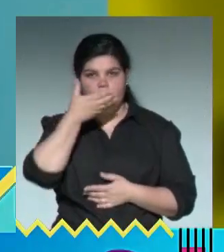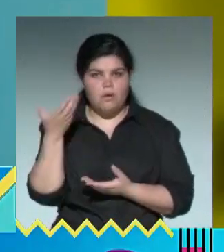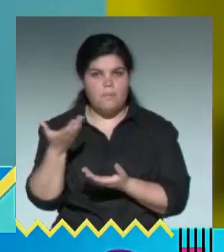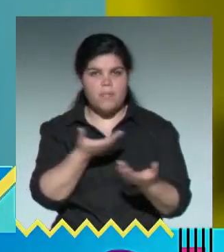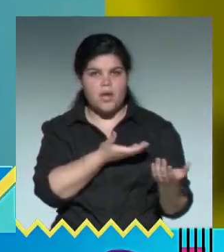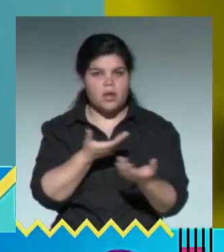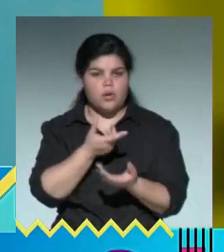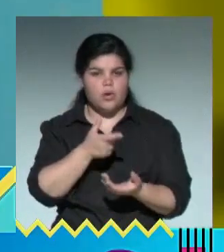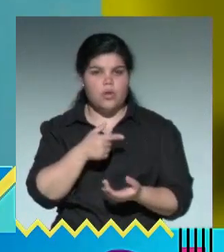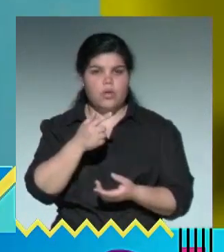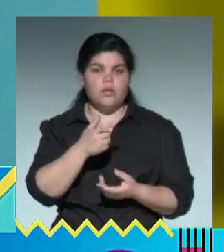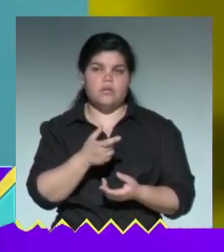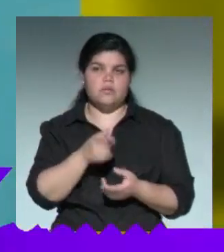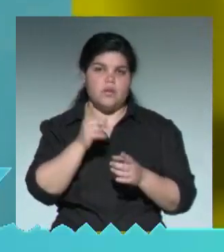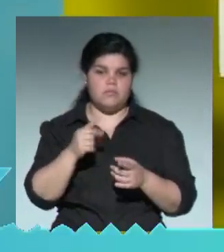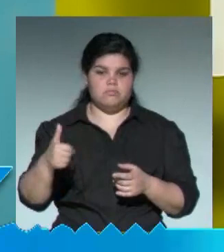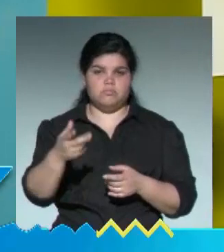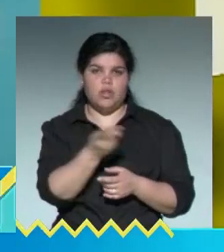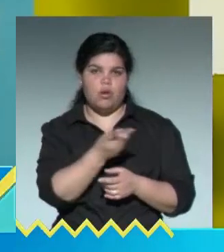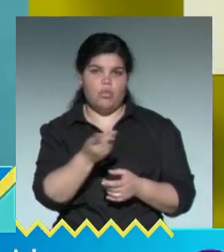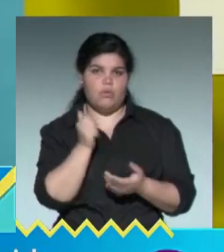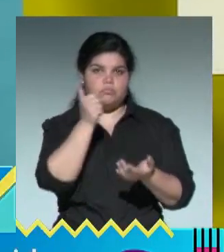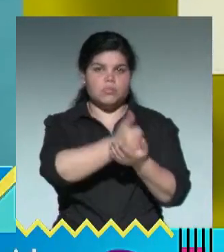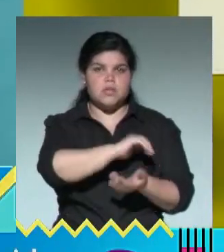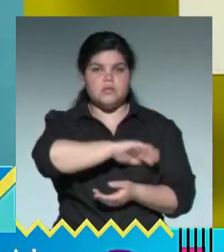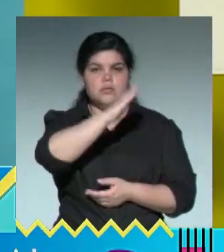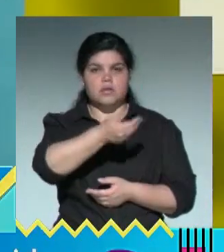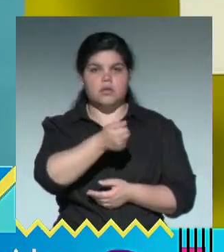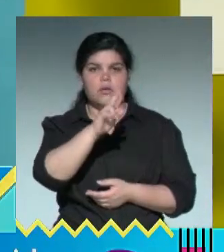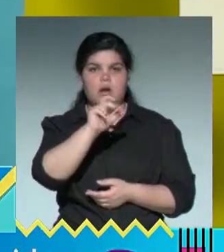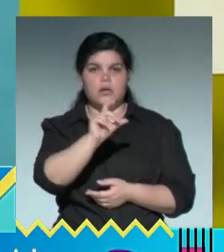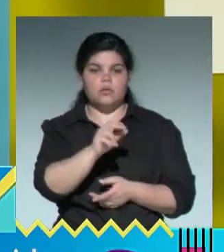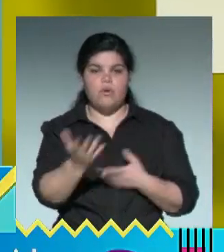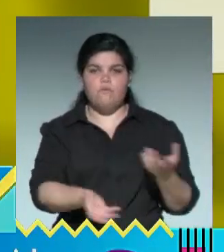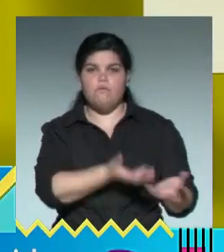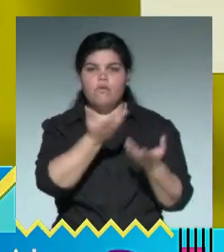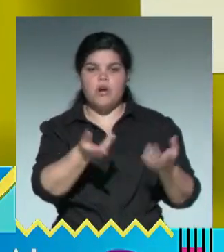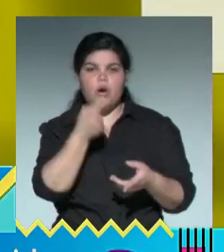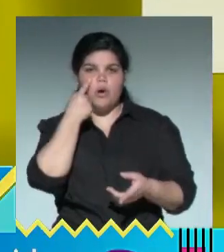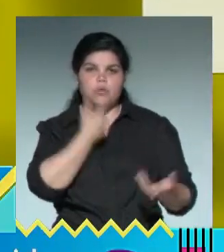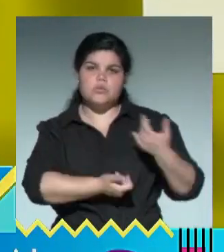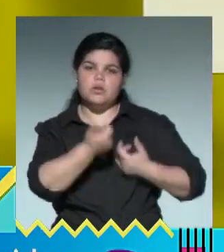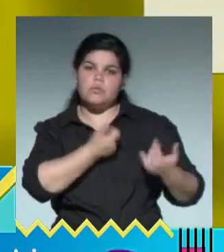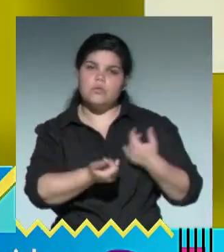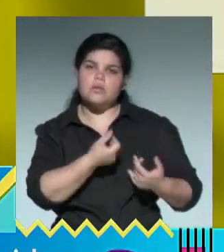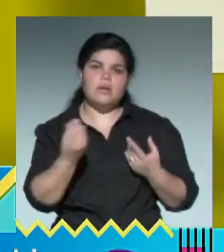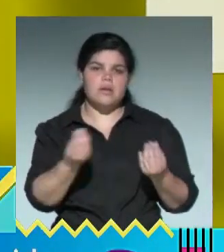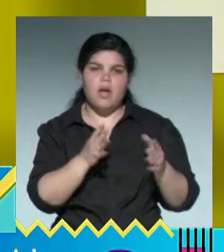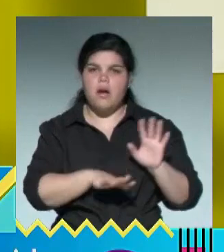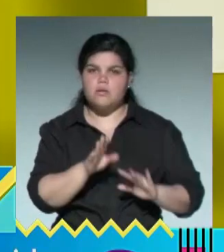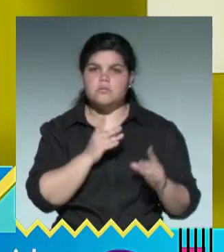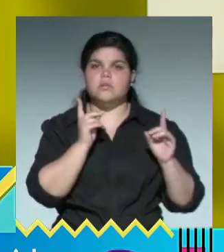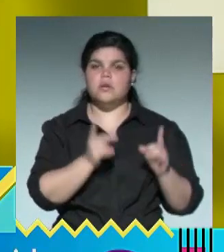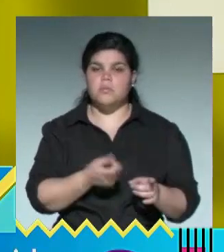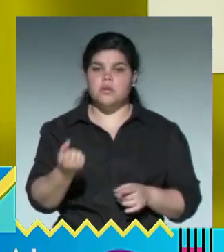que también estuvieron en los incendios en el Cerro Arco, tratando de conocer, ¿no?, lo que se hizo allí y, por supuesto, también hacer mucho hincapié en lo que